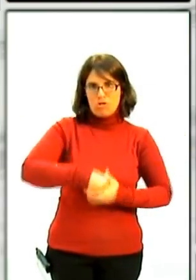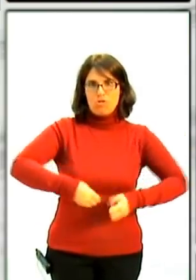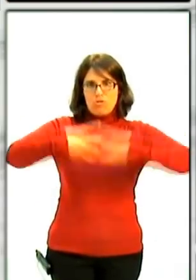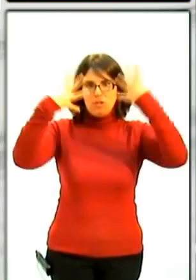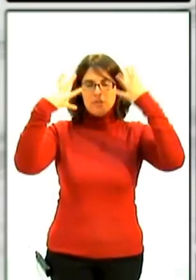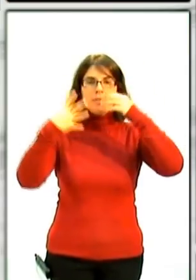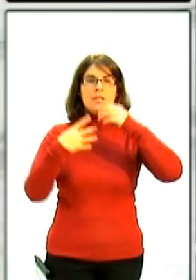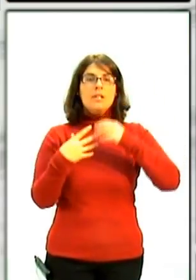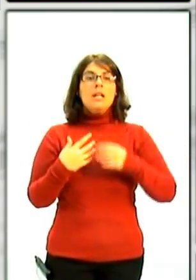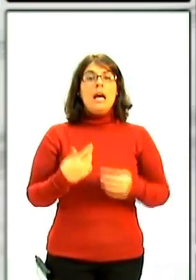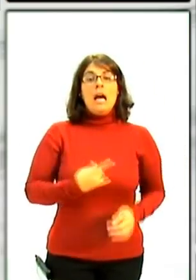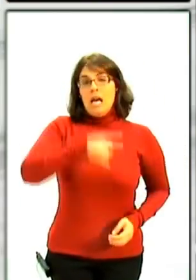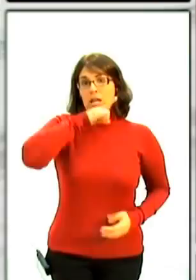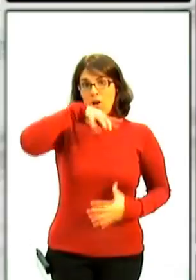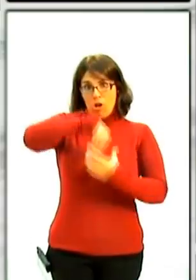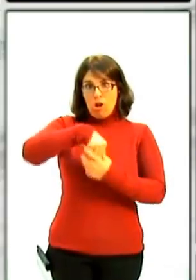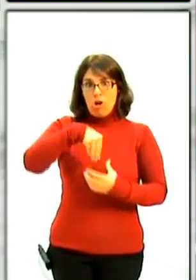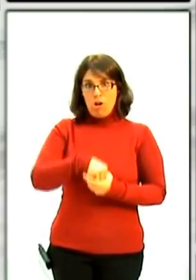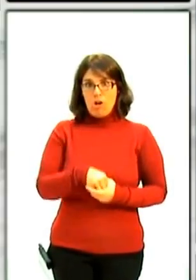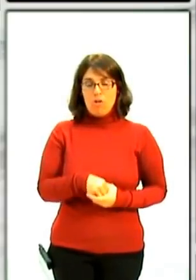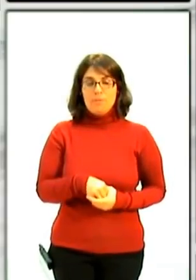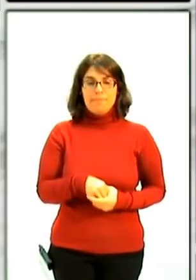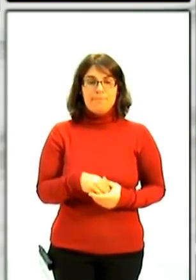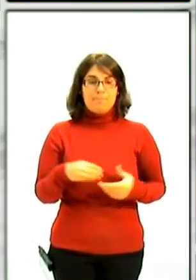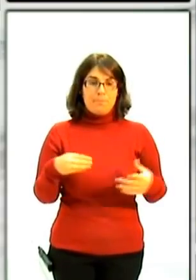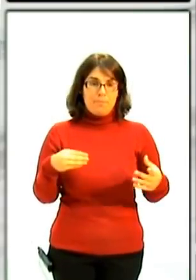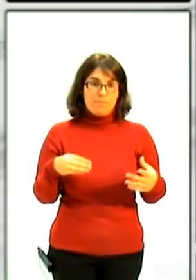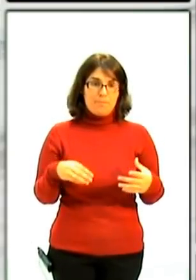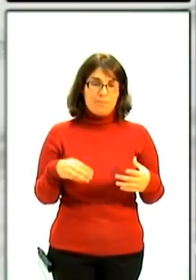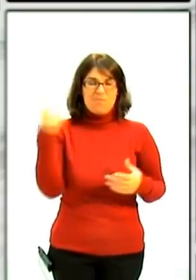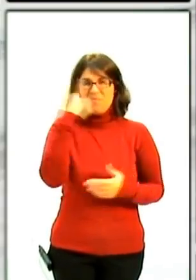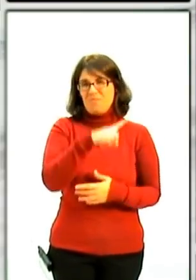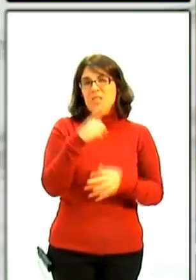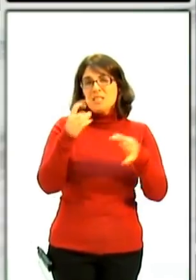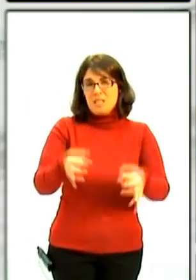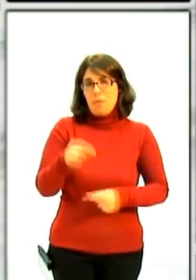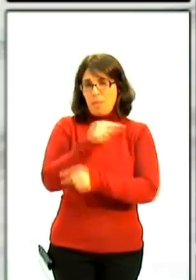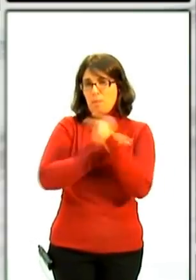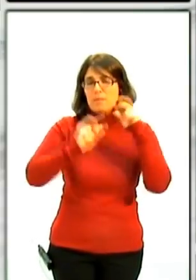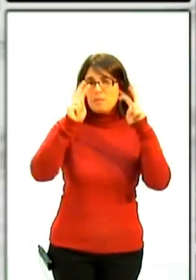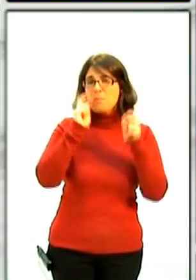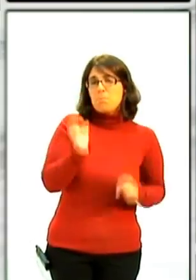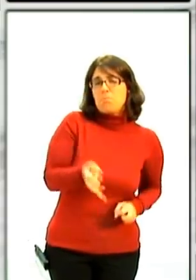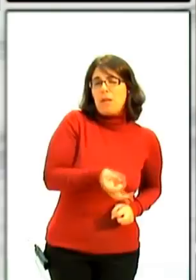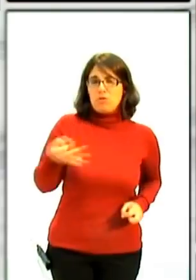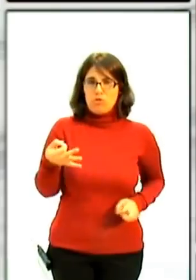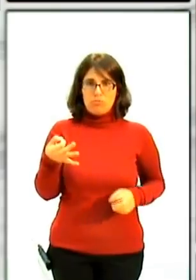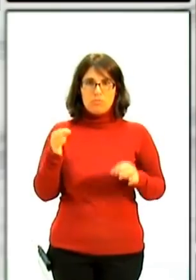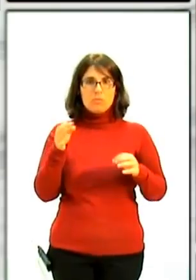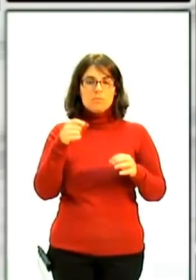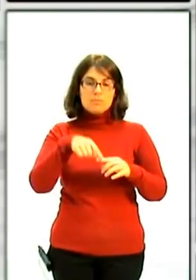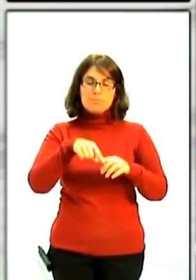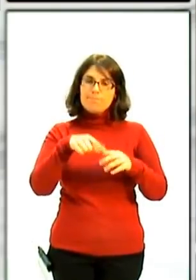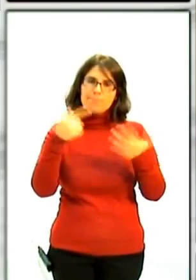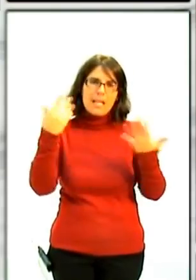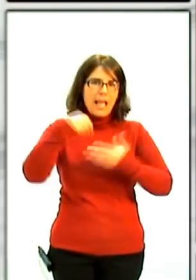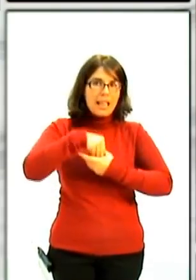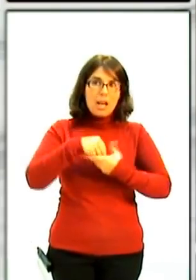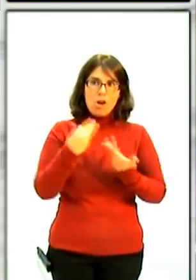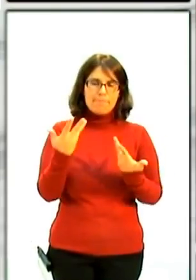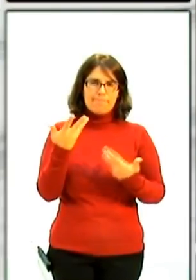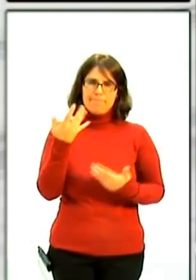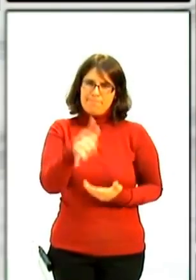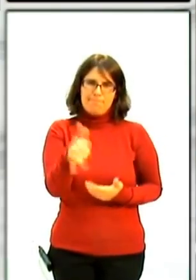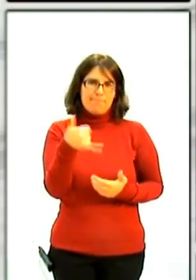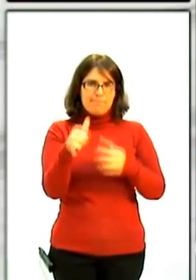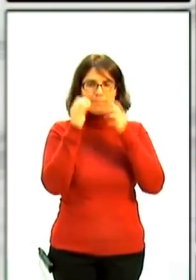interior, la precisión, que es un término que siempre ha estado encima del debate, es un término relativo en interiores también. ¿Por